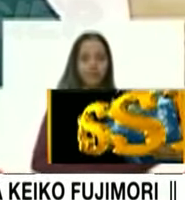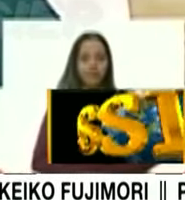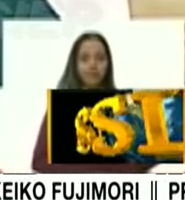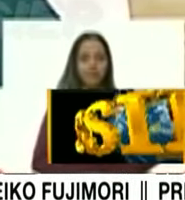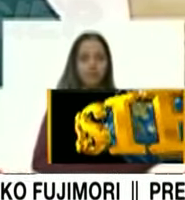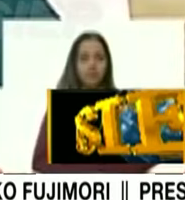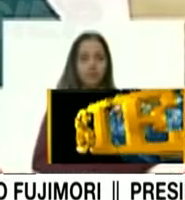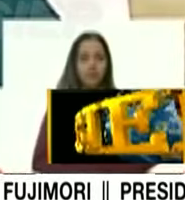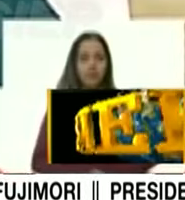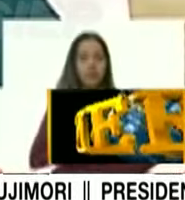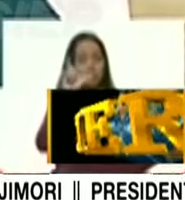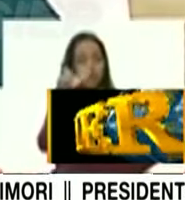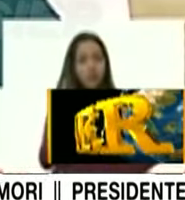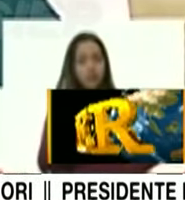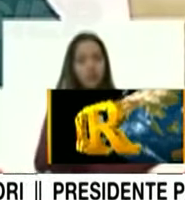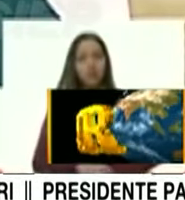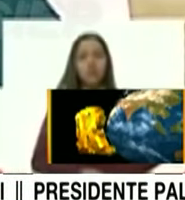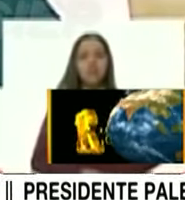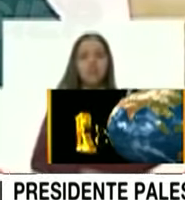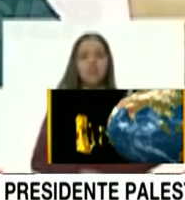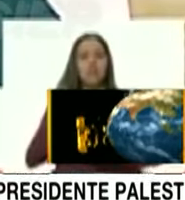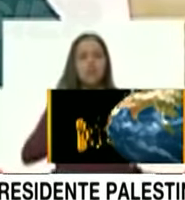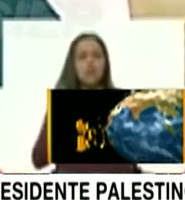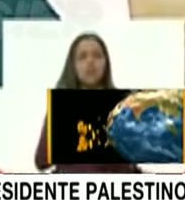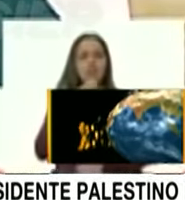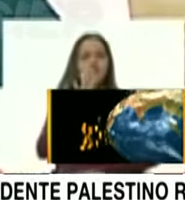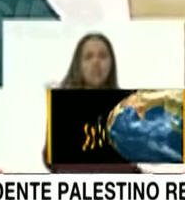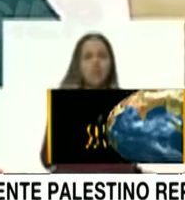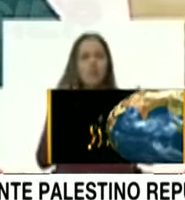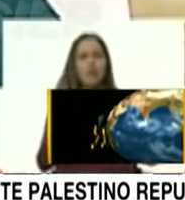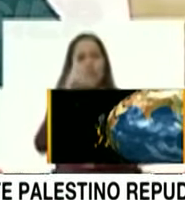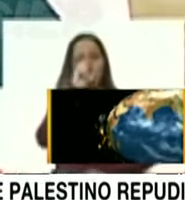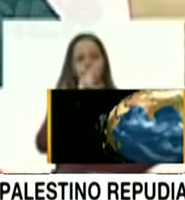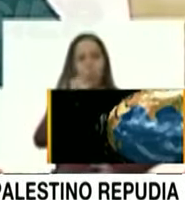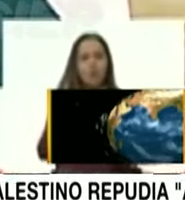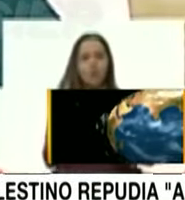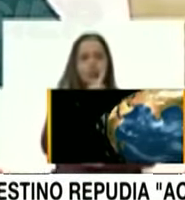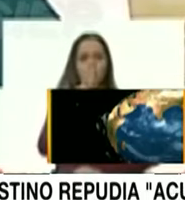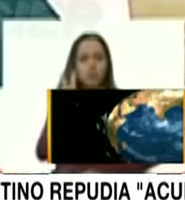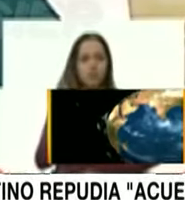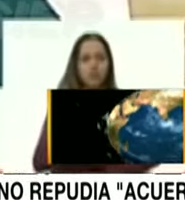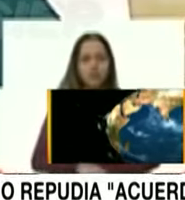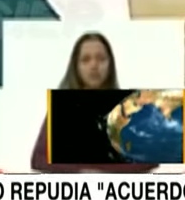a quien desde el 5 de marzo del año 2012...